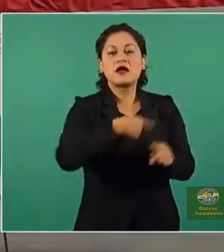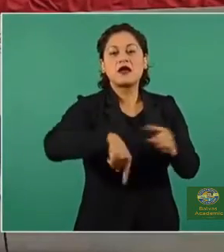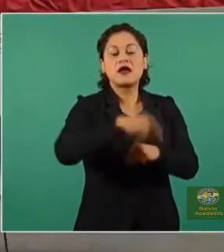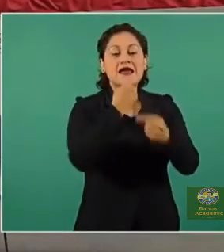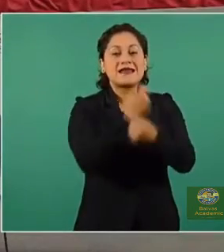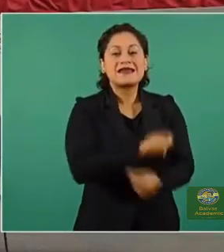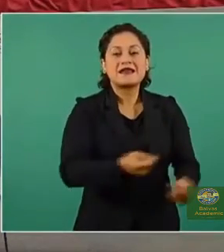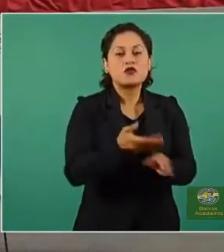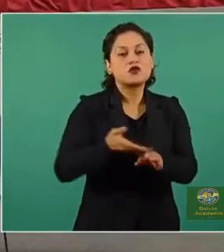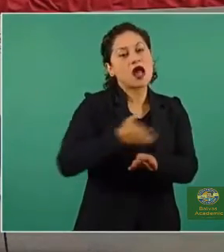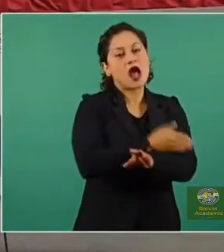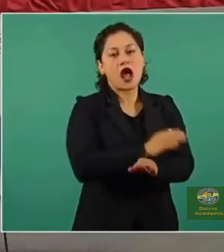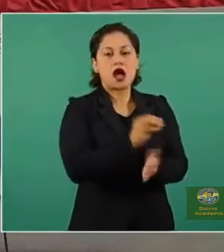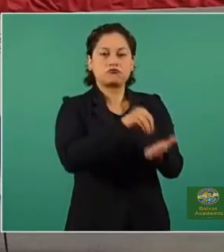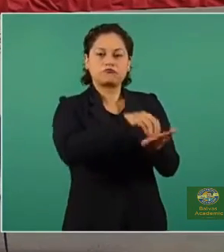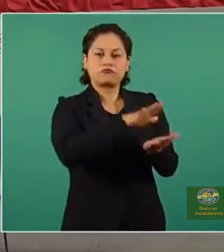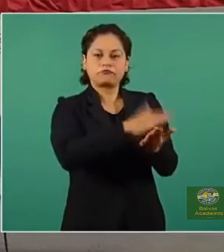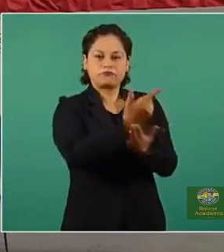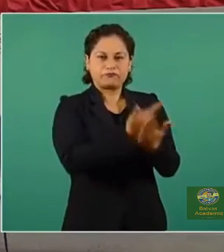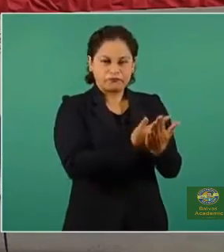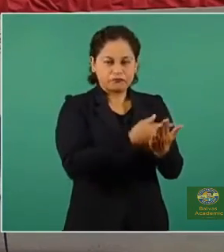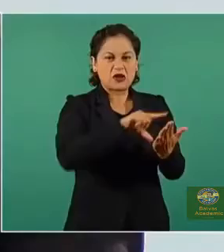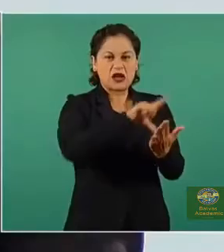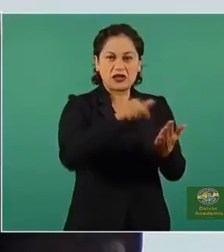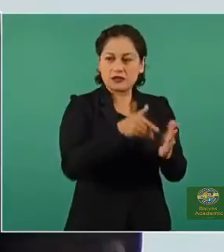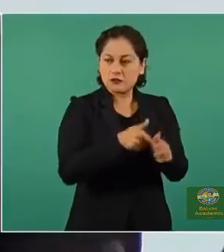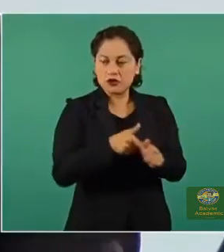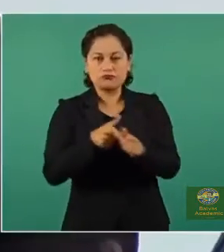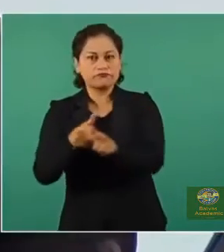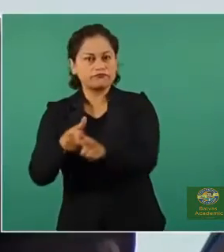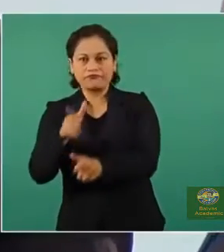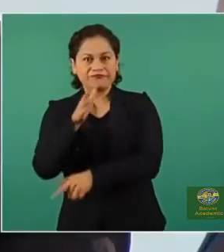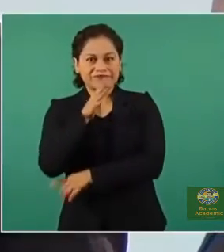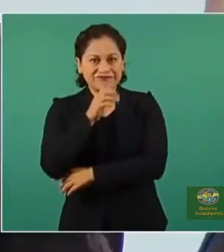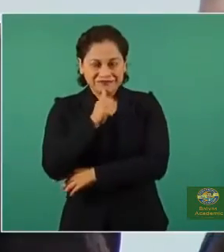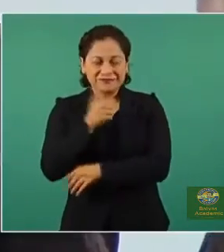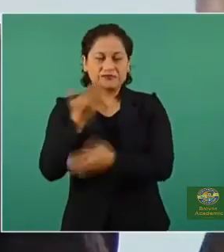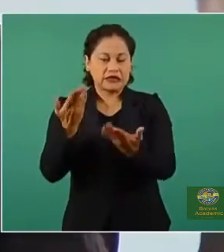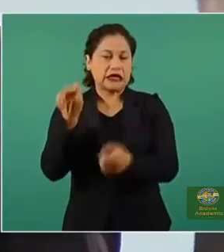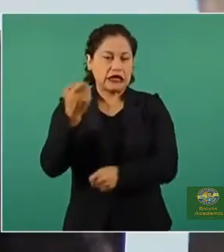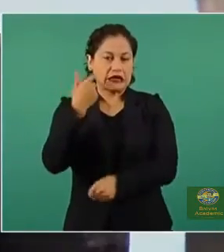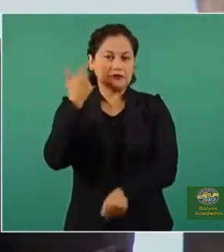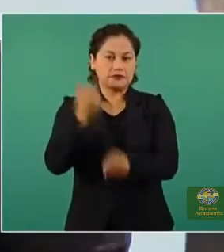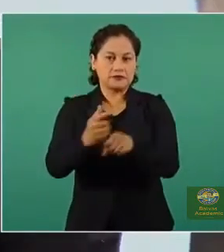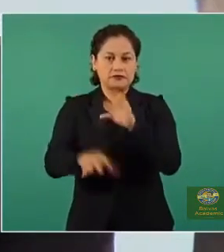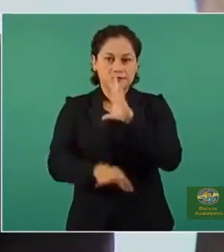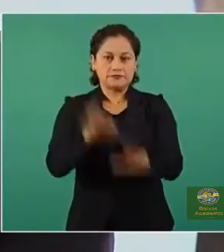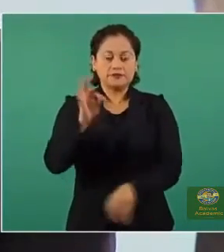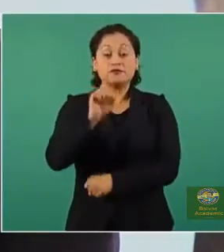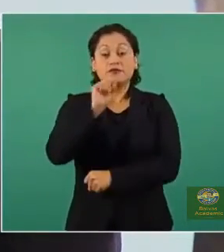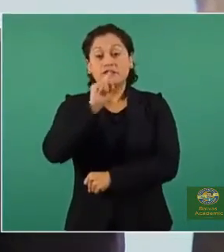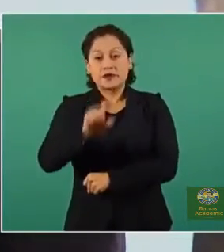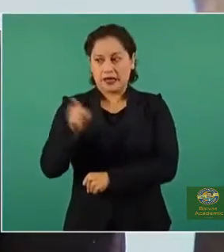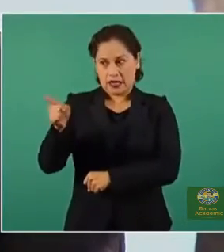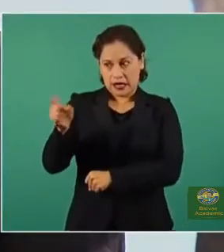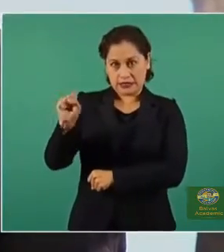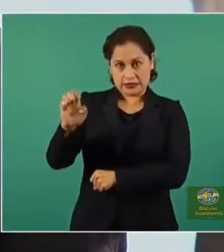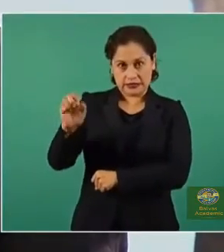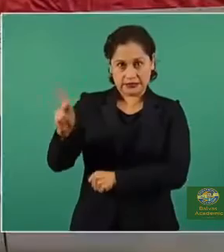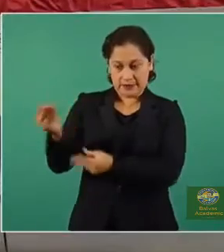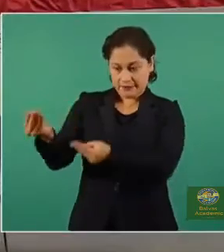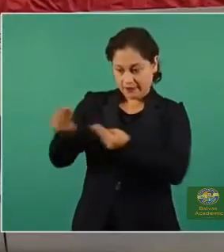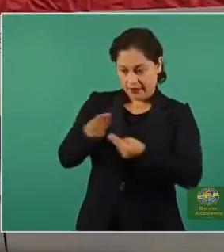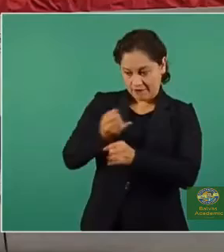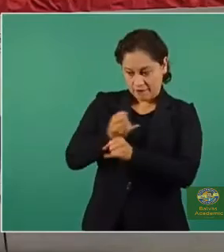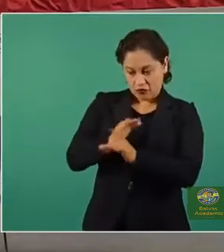quienes no lo hicieron, por eso la diferencia en los datos. Y de acuerdo a la información que nos ha proporcionado la Secretaría de Educación Pública,